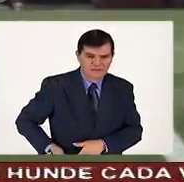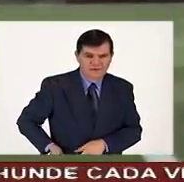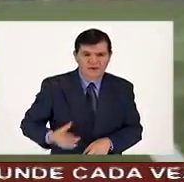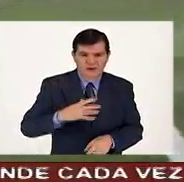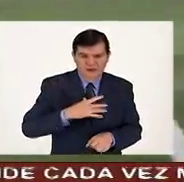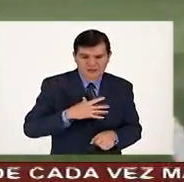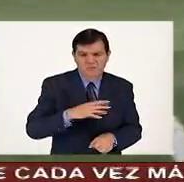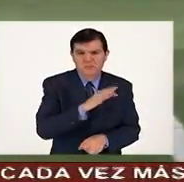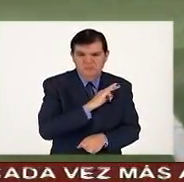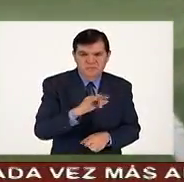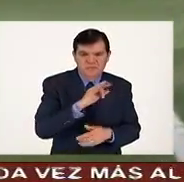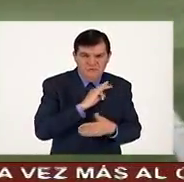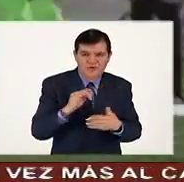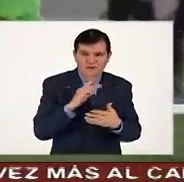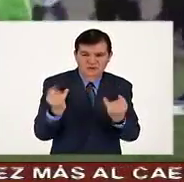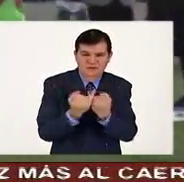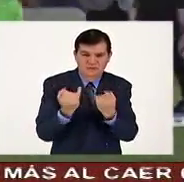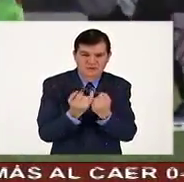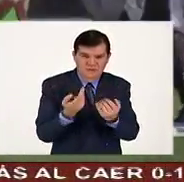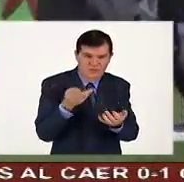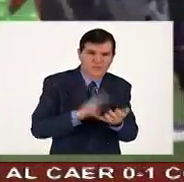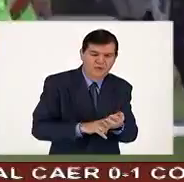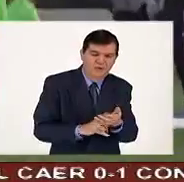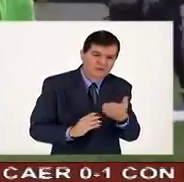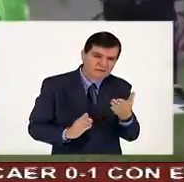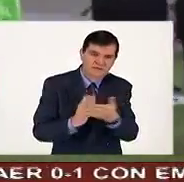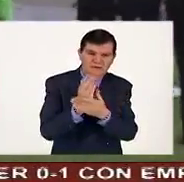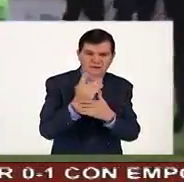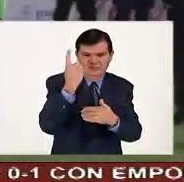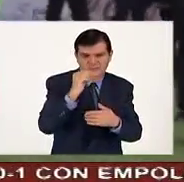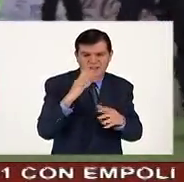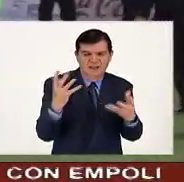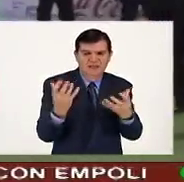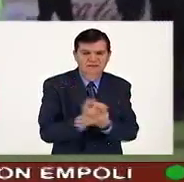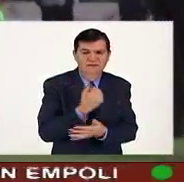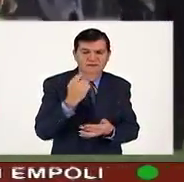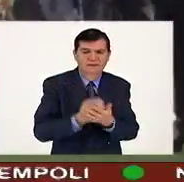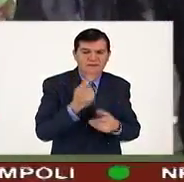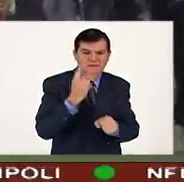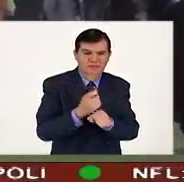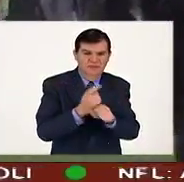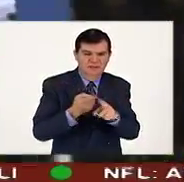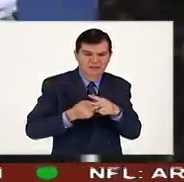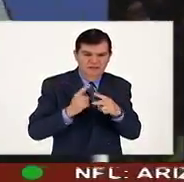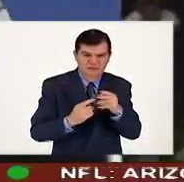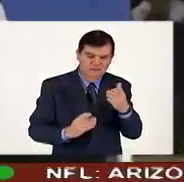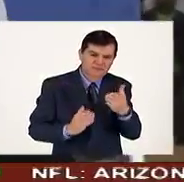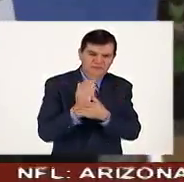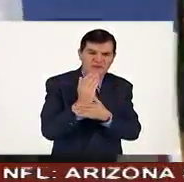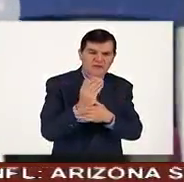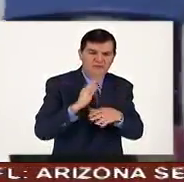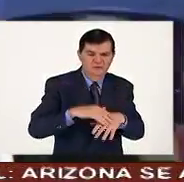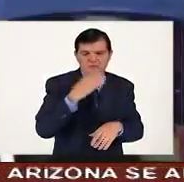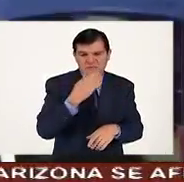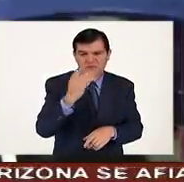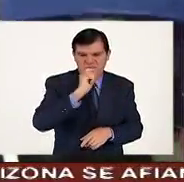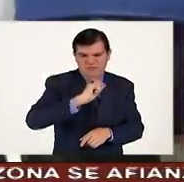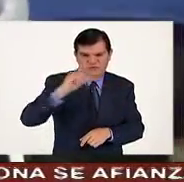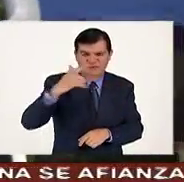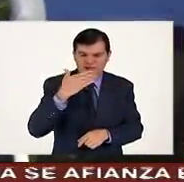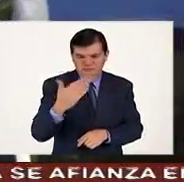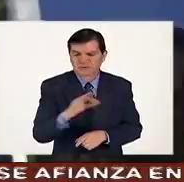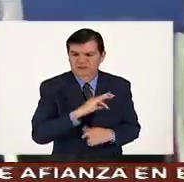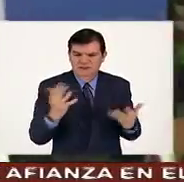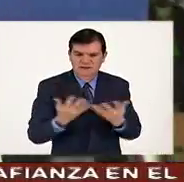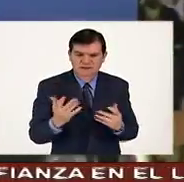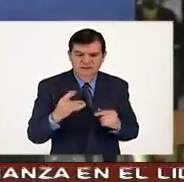toda la posibilidad de ser los bicampeones y avanzar a lo que sería la primera división mexicana. Muy bueno lo que hicieron. Y